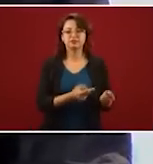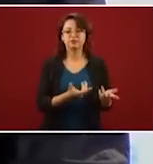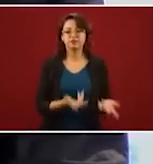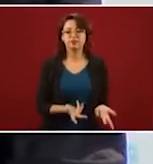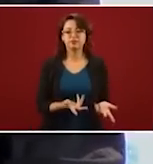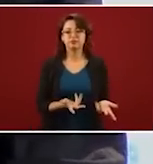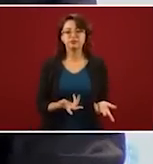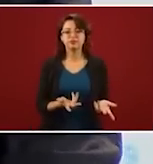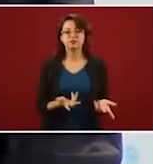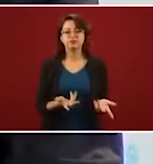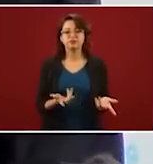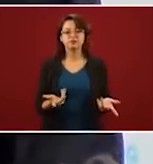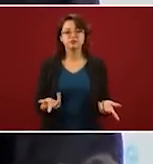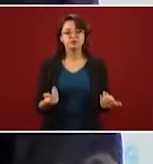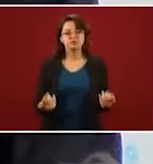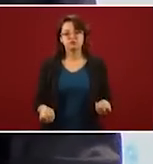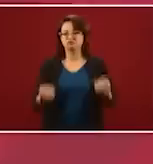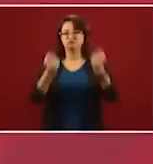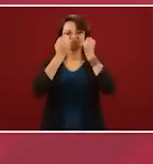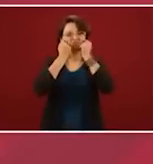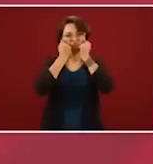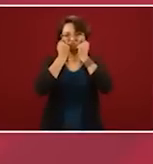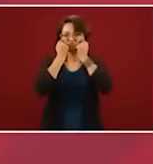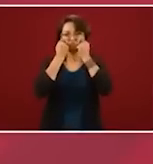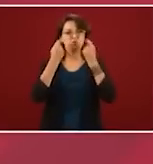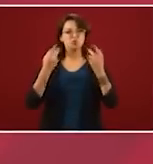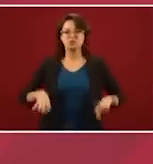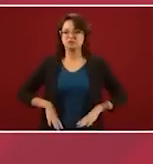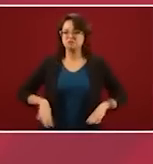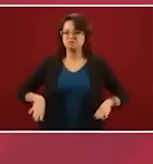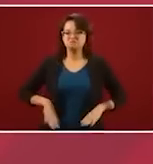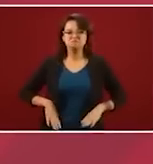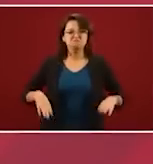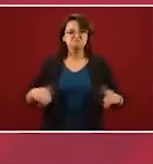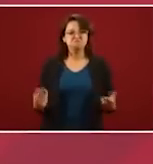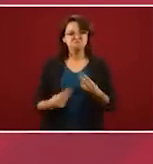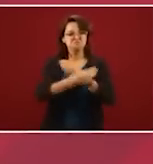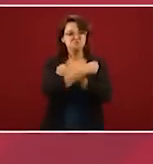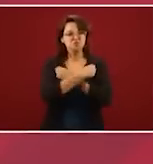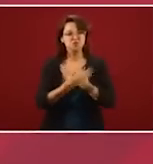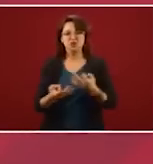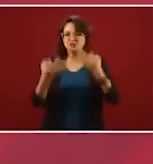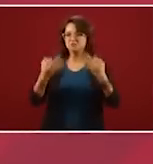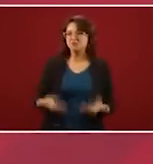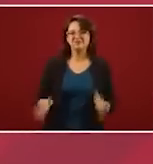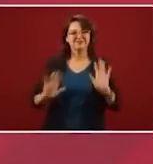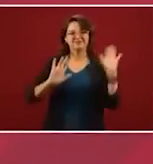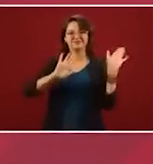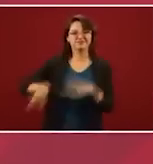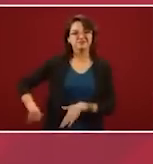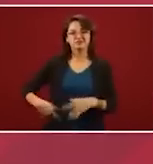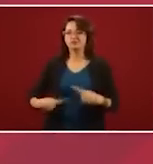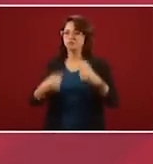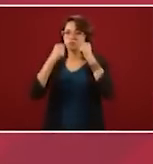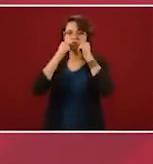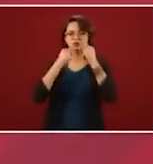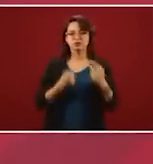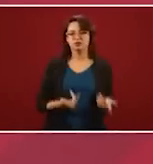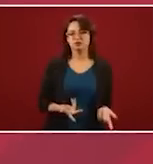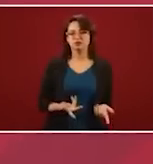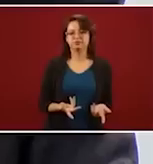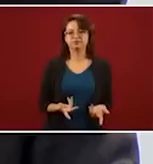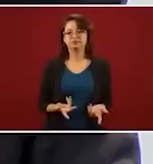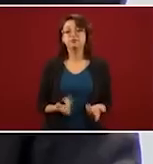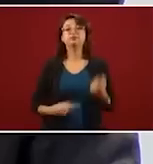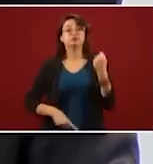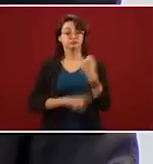a costa de lo que sea, sin escrúpulos morales de ninguna índole. Entonces, vamos a